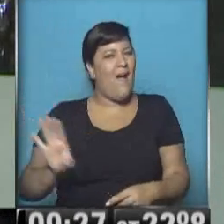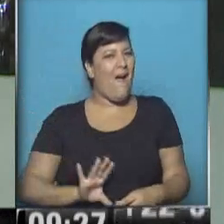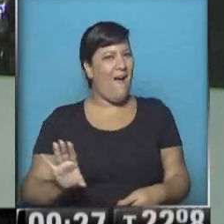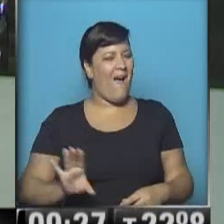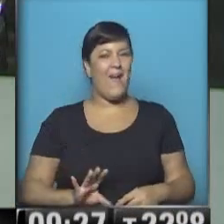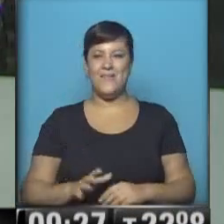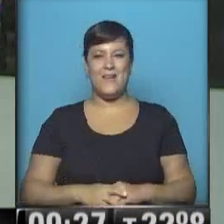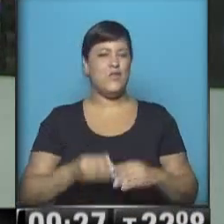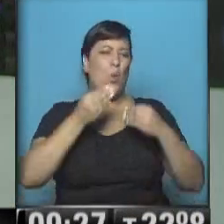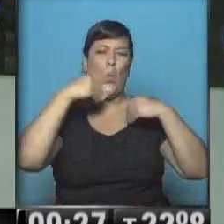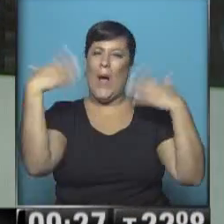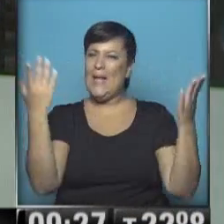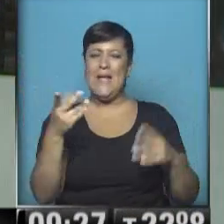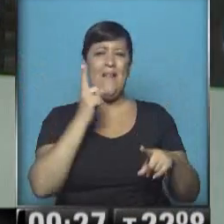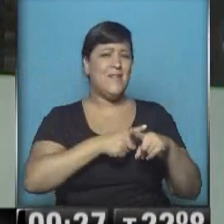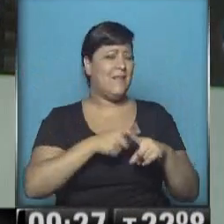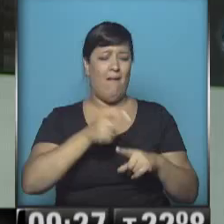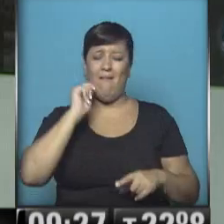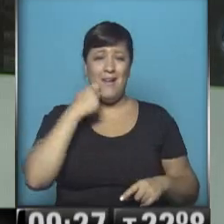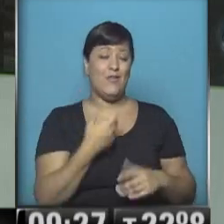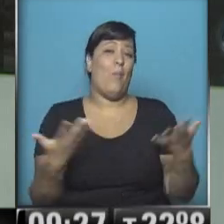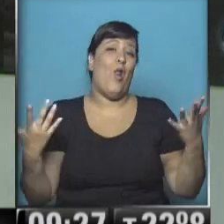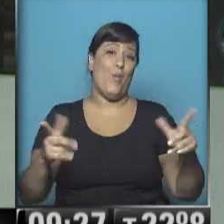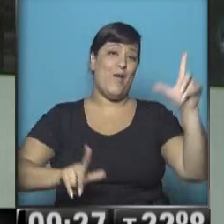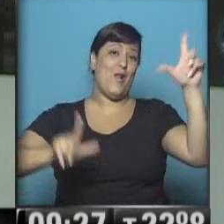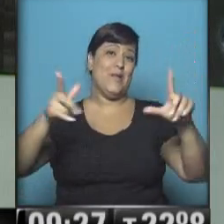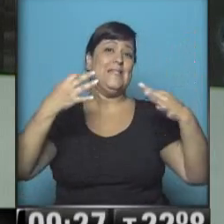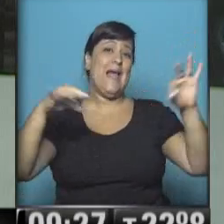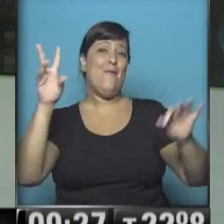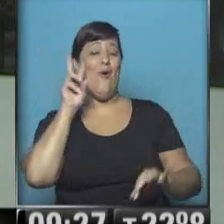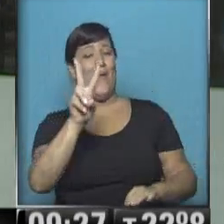Malargüe, cualquiera de los dos festivales. Qué lindo. Bueno, por lo menos lo tenemos aquí por la televisión pública. Así es. Qué bueno. Tenemos que hablar, Santiago.